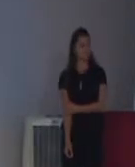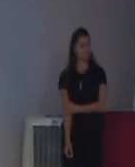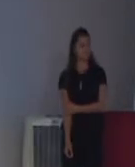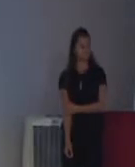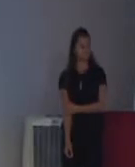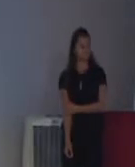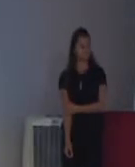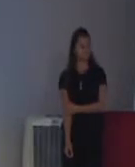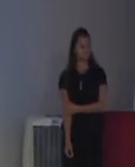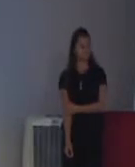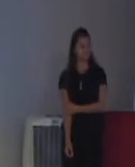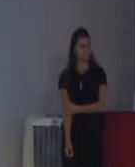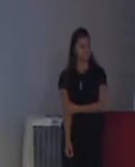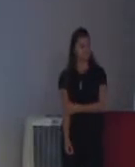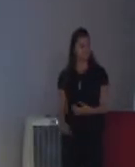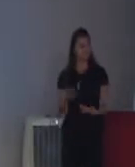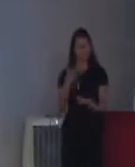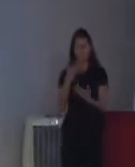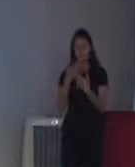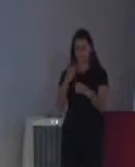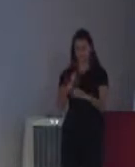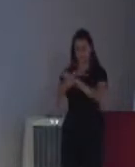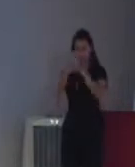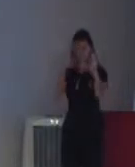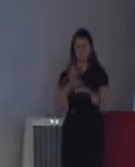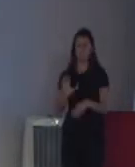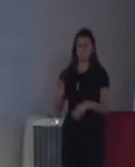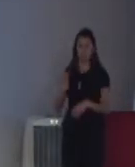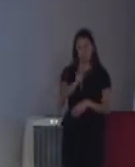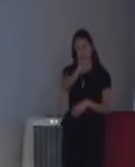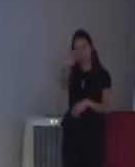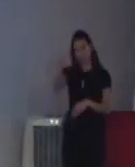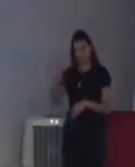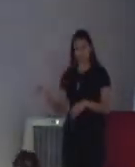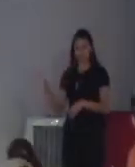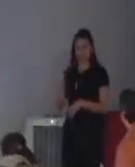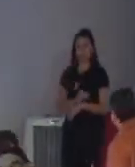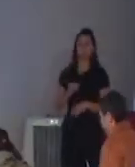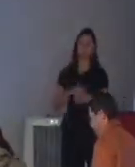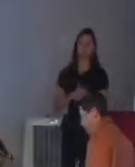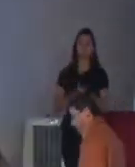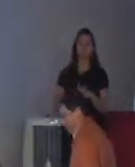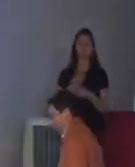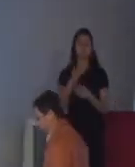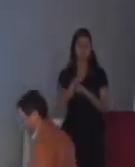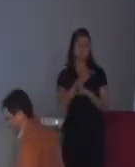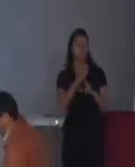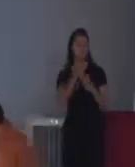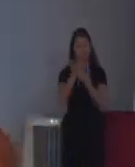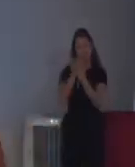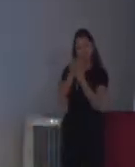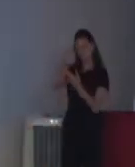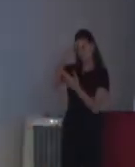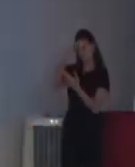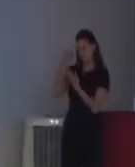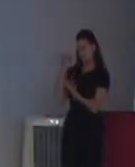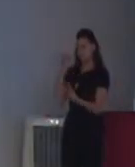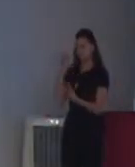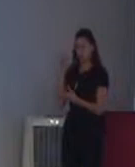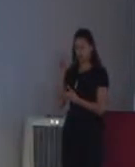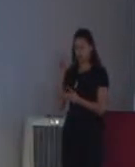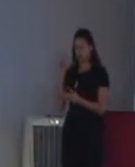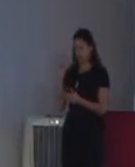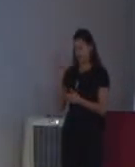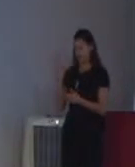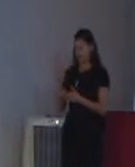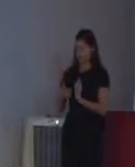Bueno, buenos días a todas y todos. Bueno, yo le agradezco al profesor Roberto por la